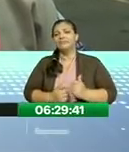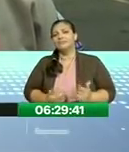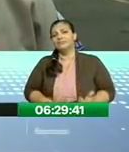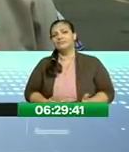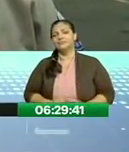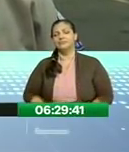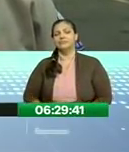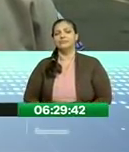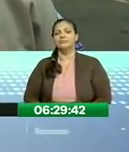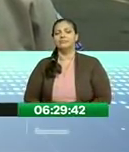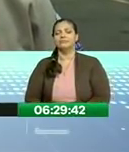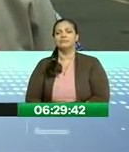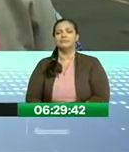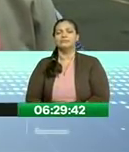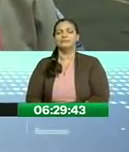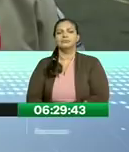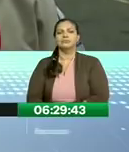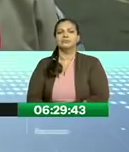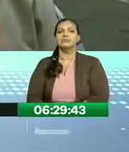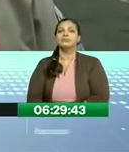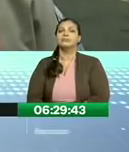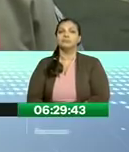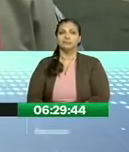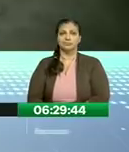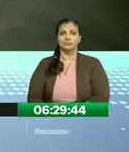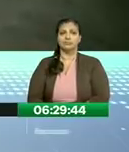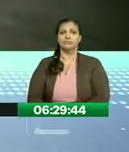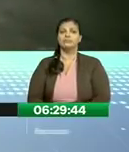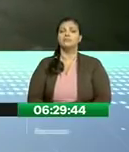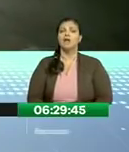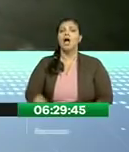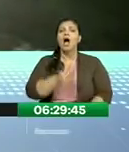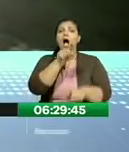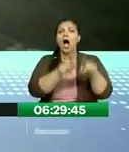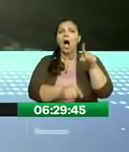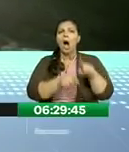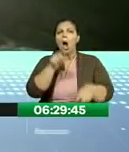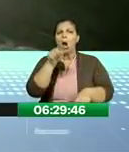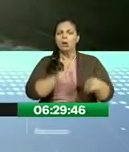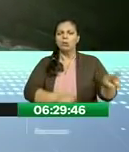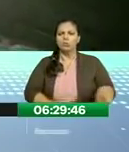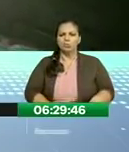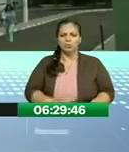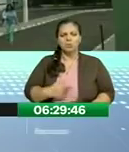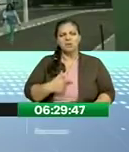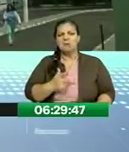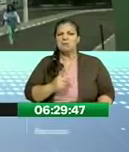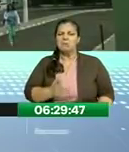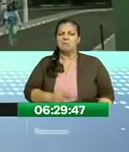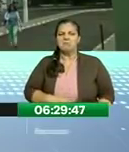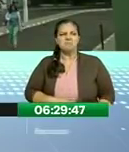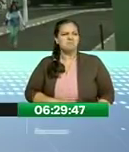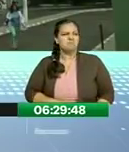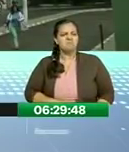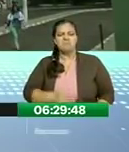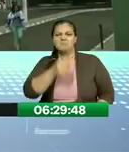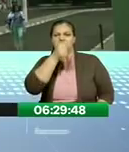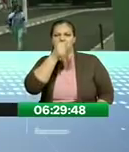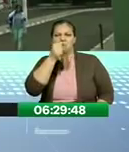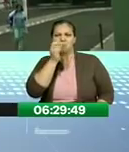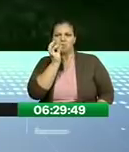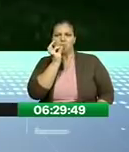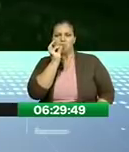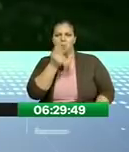que saben que tarde o temprano les van a pasar la factura porque sabían en qué movida andaban. Claro. Saben a qué se